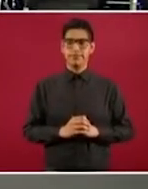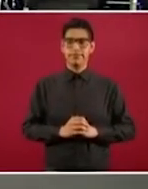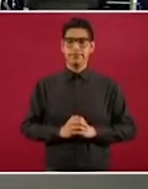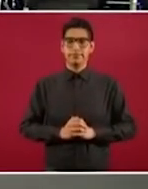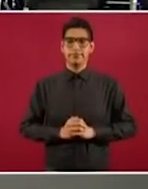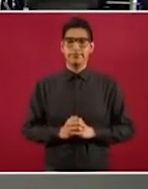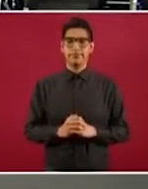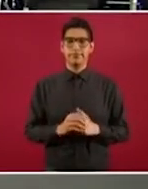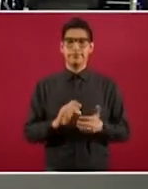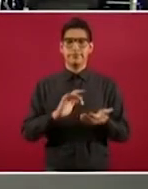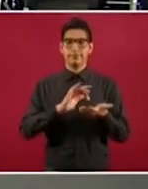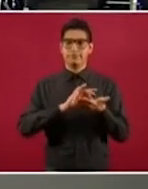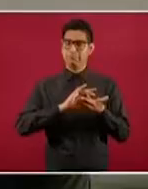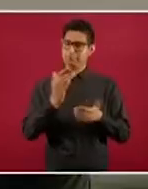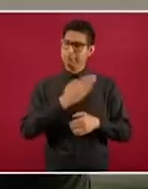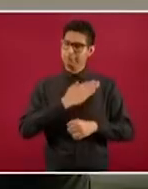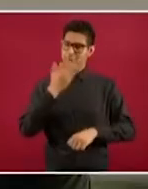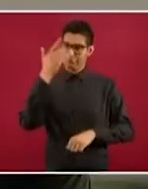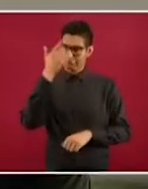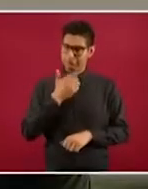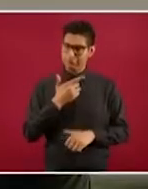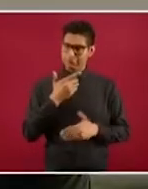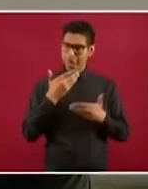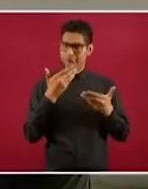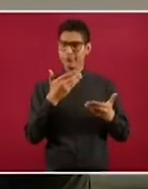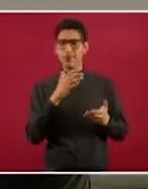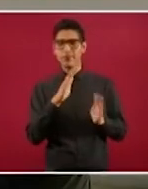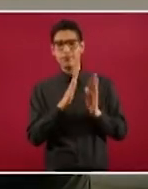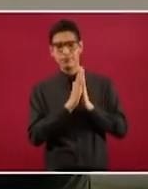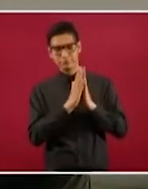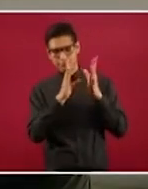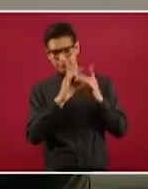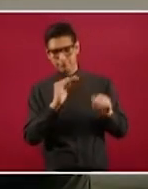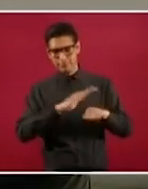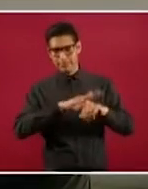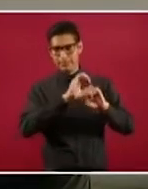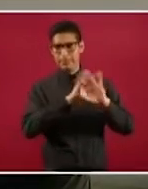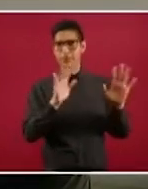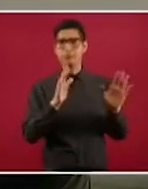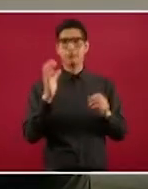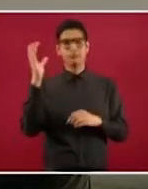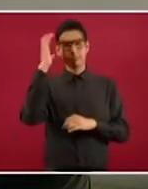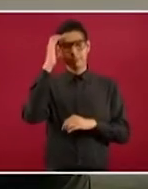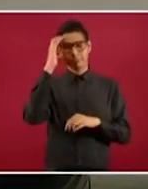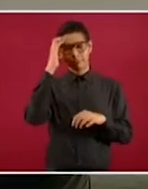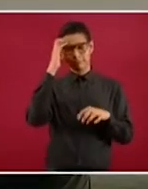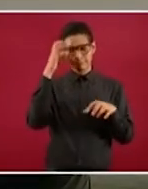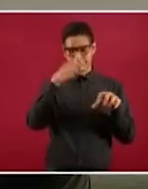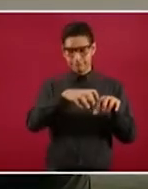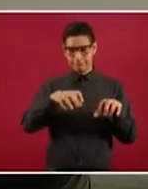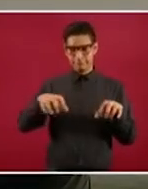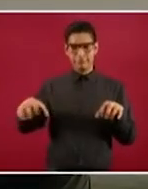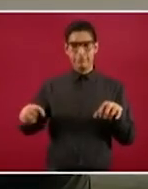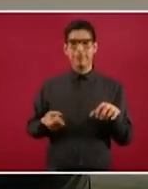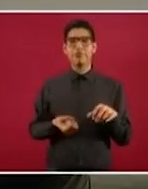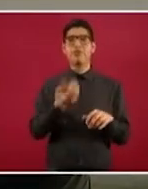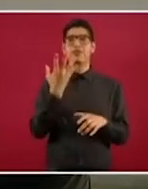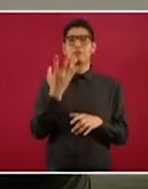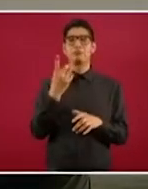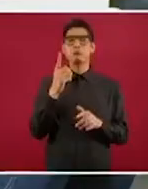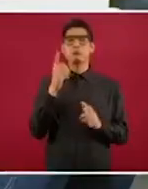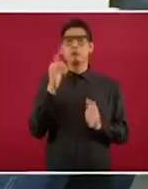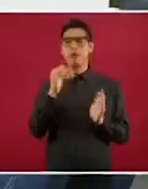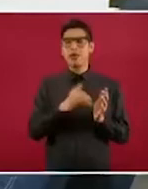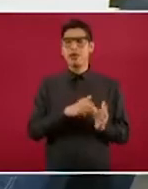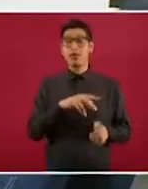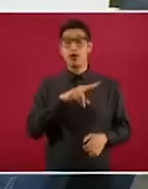Gracias, buenas noches. Nada más para precisar, doctor Gustavo Reyes, las camas son, se acumulan, o sea, yo hago la sumatoria y me dan 1,283